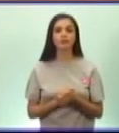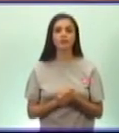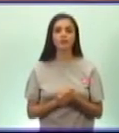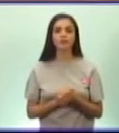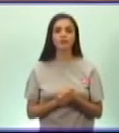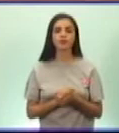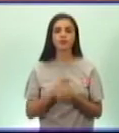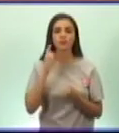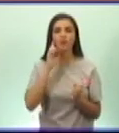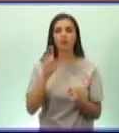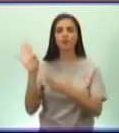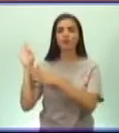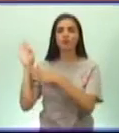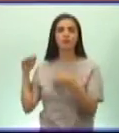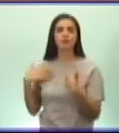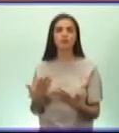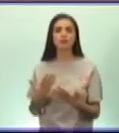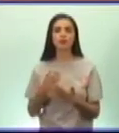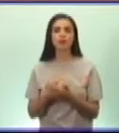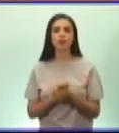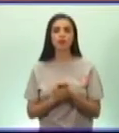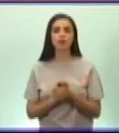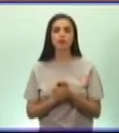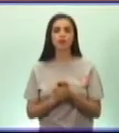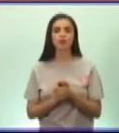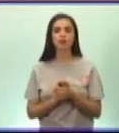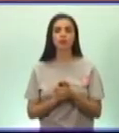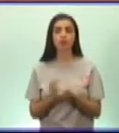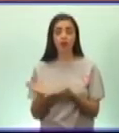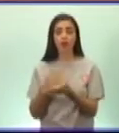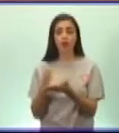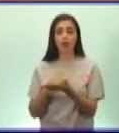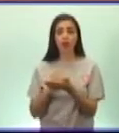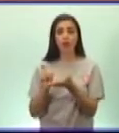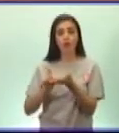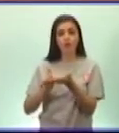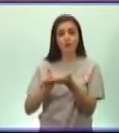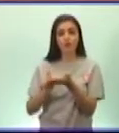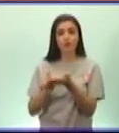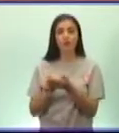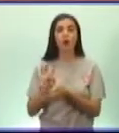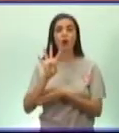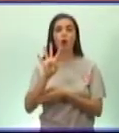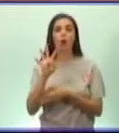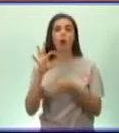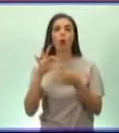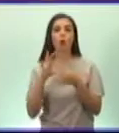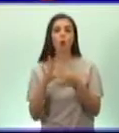los invito a observar una figura del libro de texto de cuarto grado.